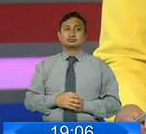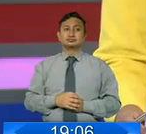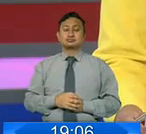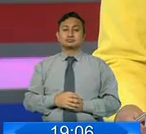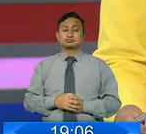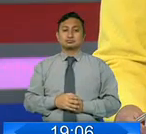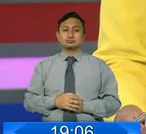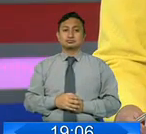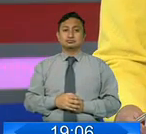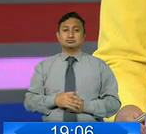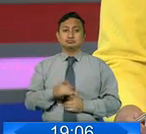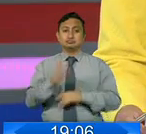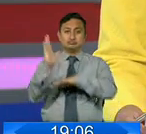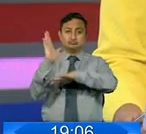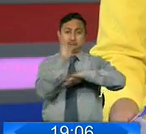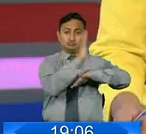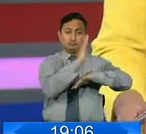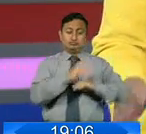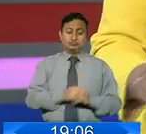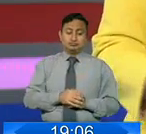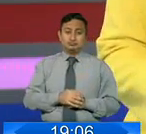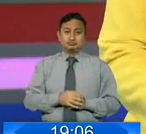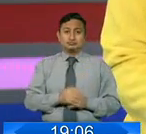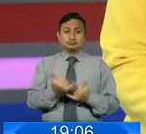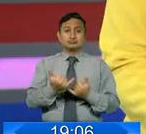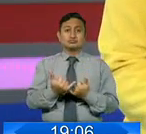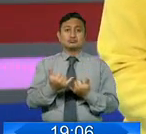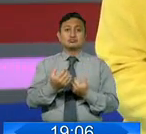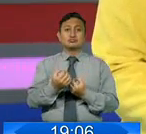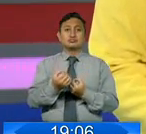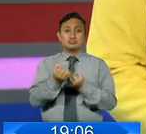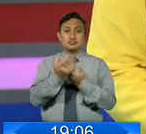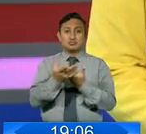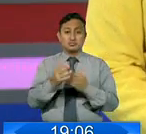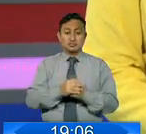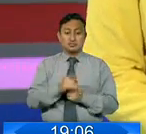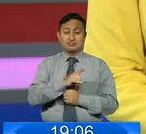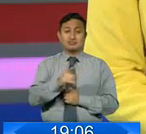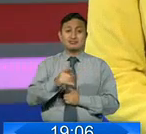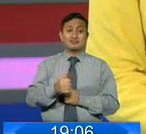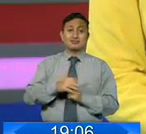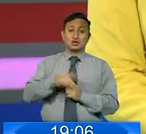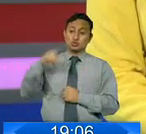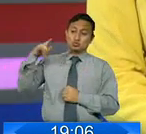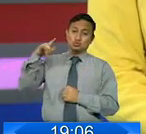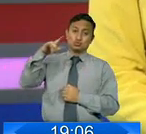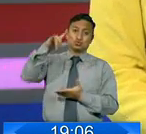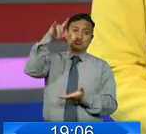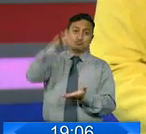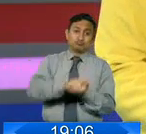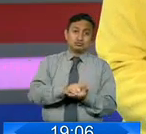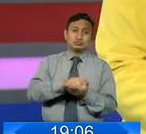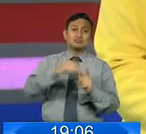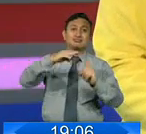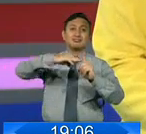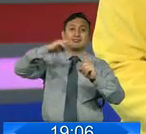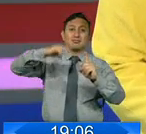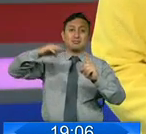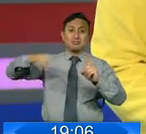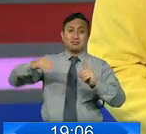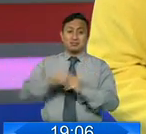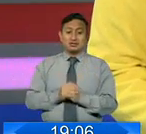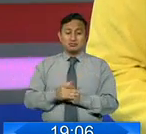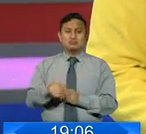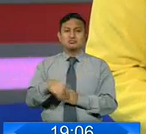y vamos a cambiar a otro tema porque tenemos información importante la avioneta que se estrelló en montecristi provincia de manabí estaba